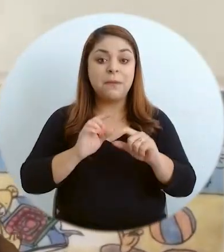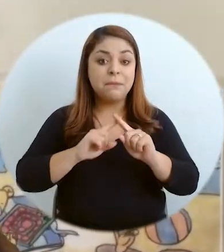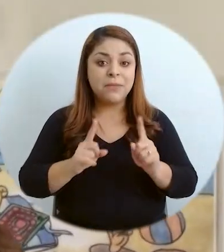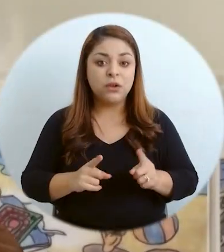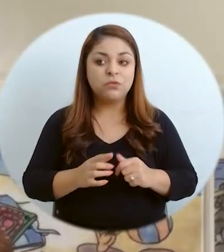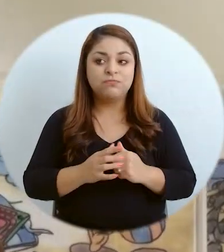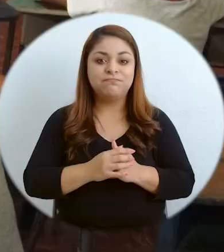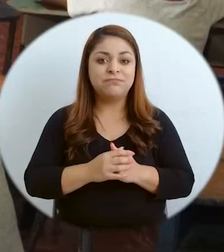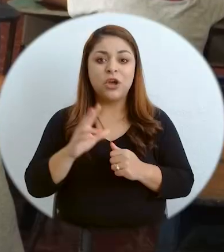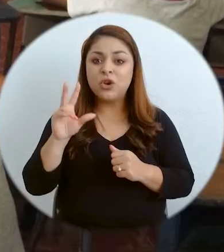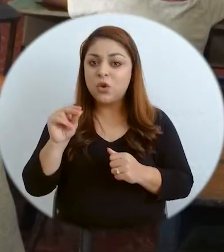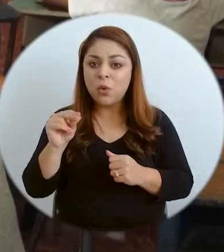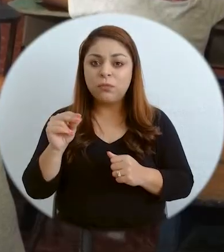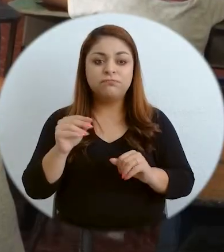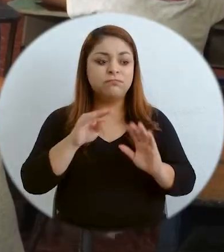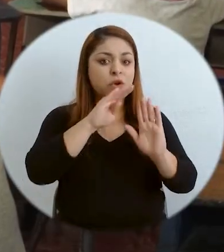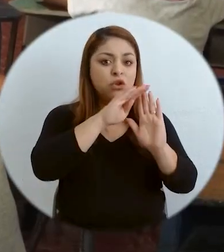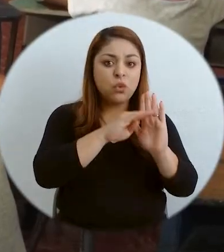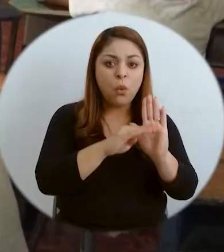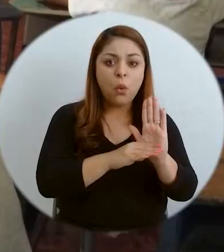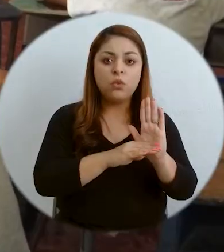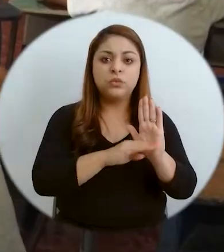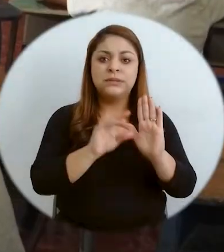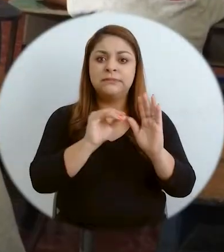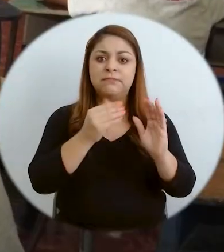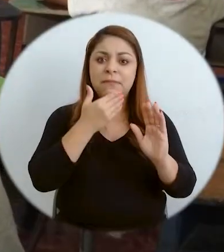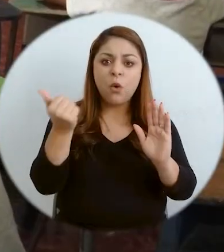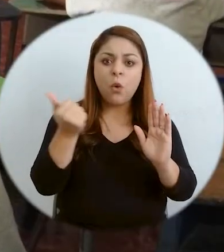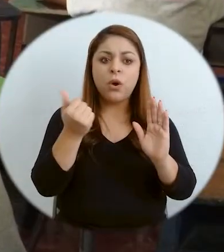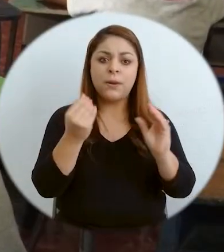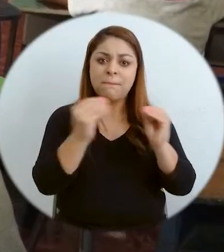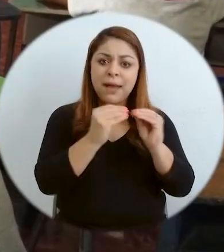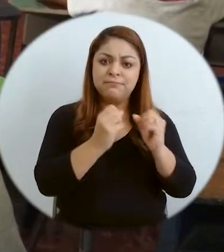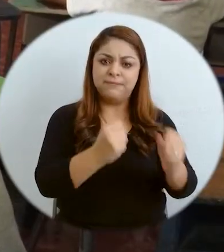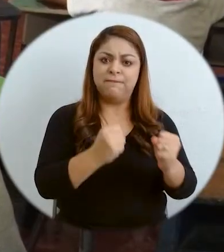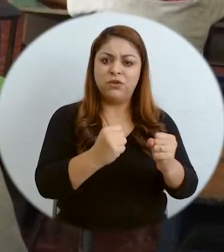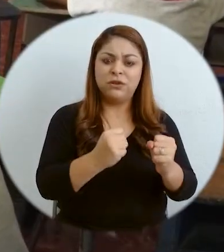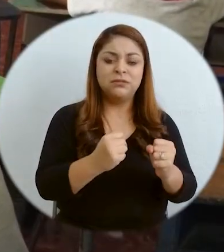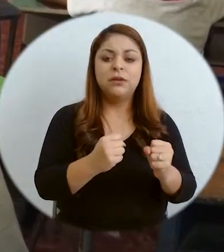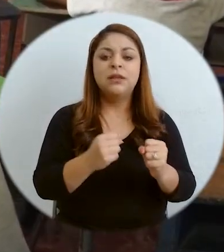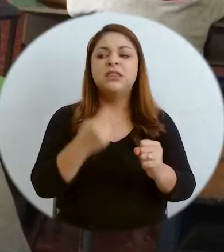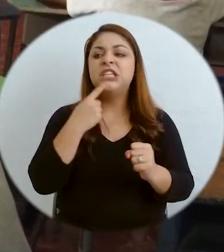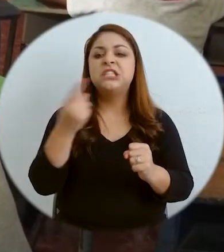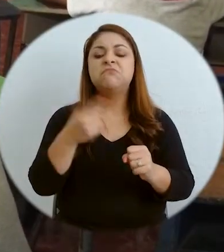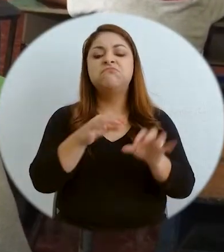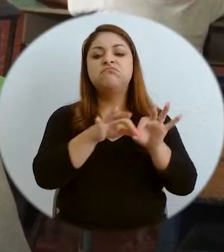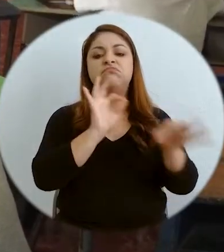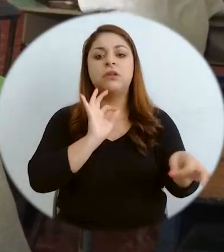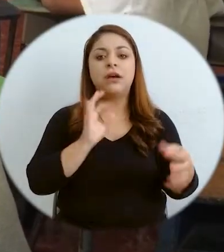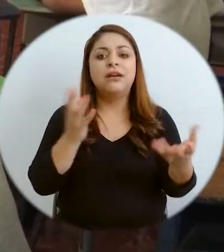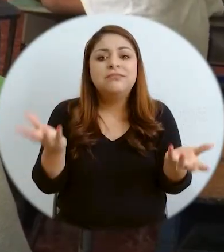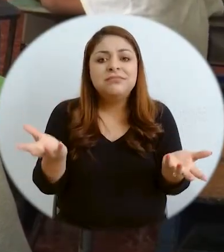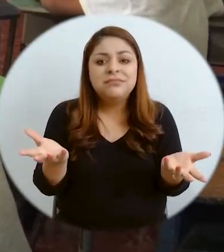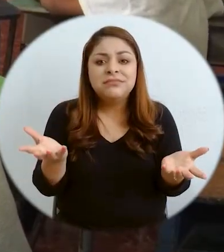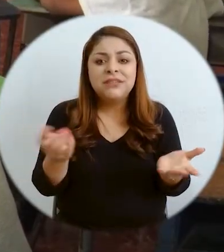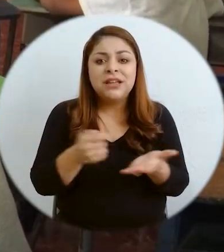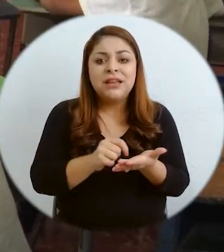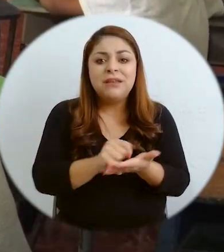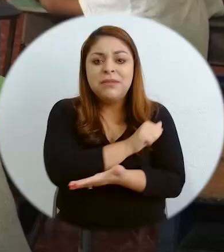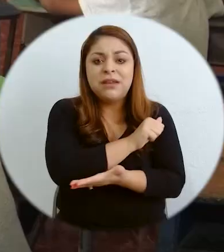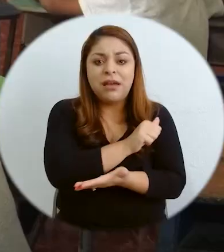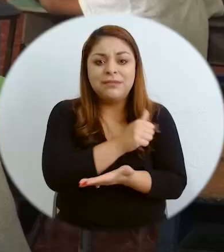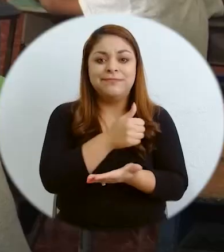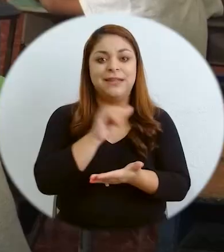tomar estos protocolos y robustecerlos, se eliminan. y sabemos que es una de